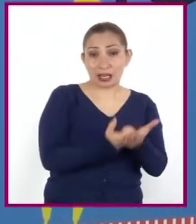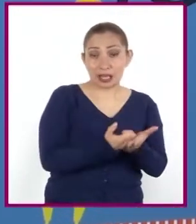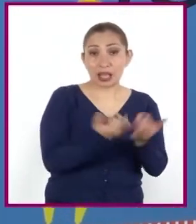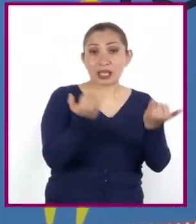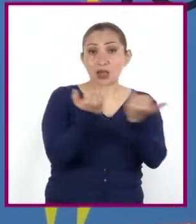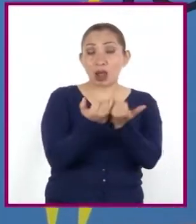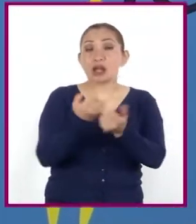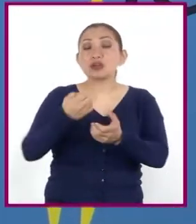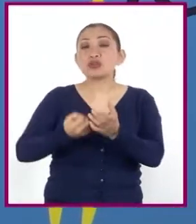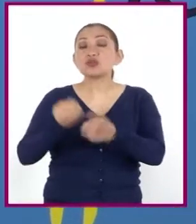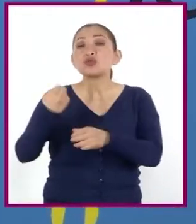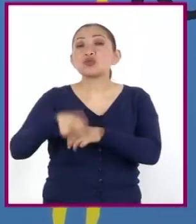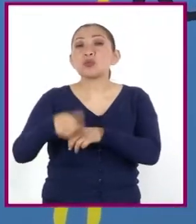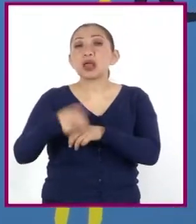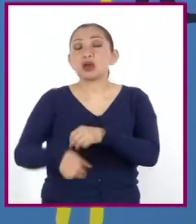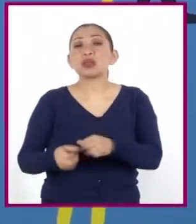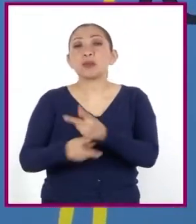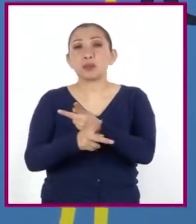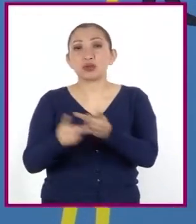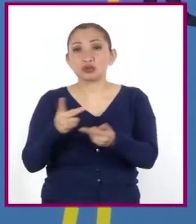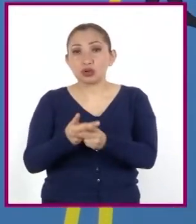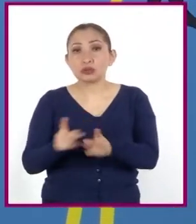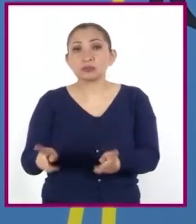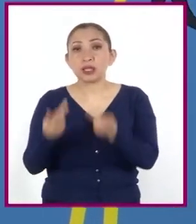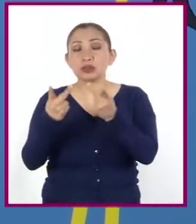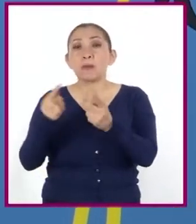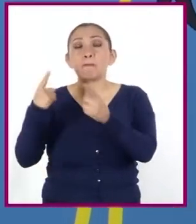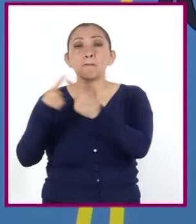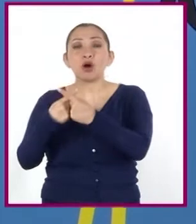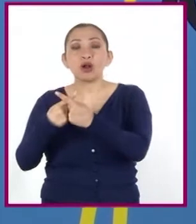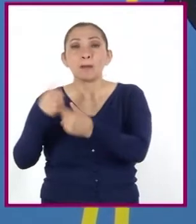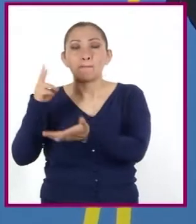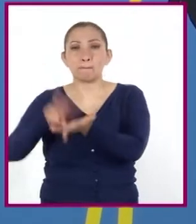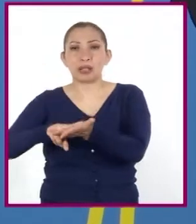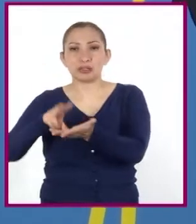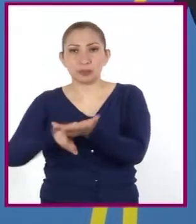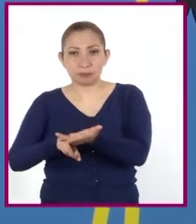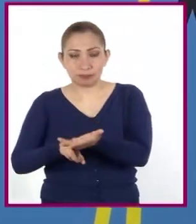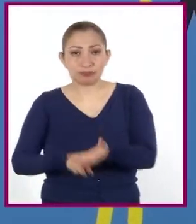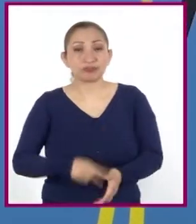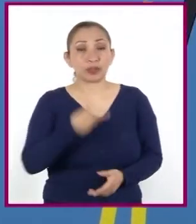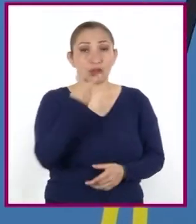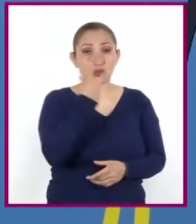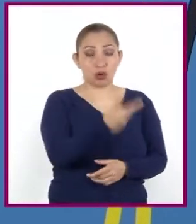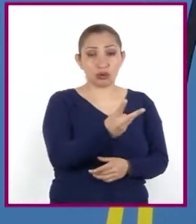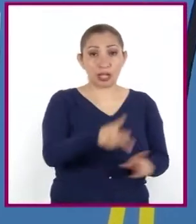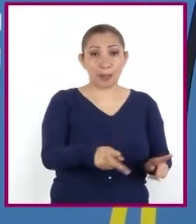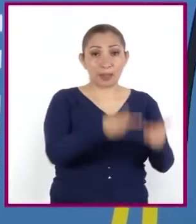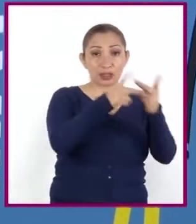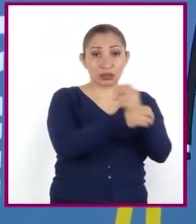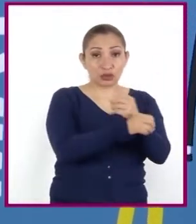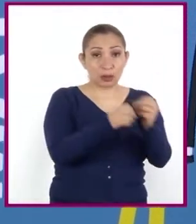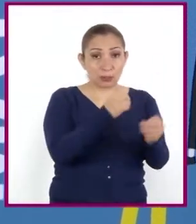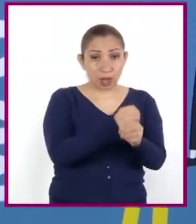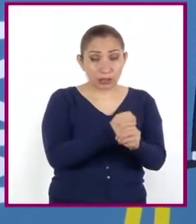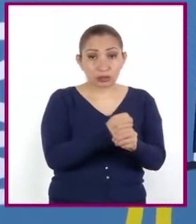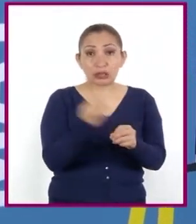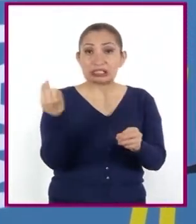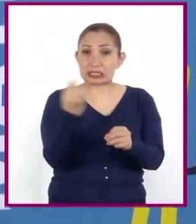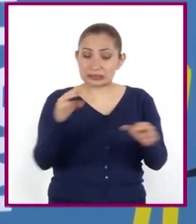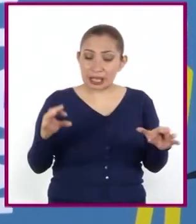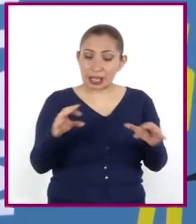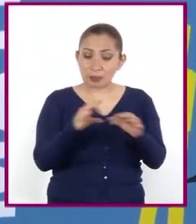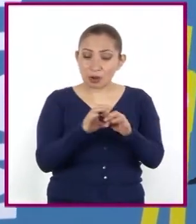número de artículos por el precio del artículo. 2. Que la ganancia de la venta de un artículo está determinada por